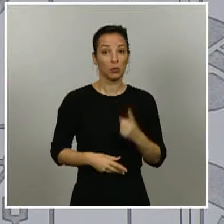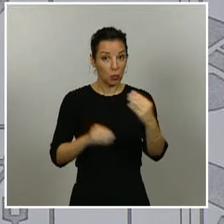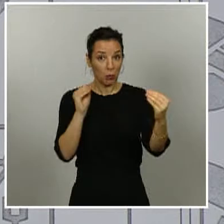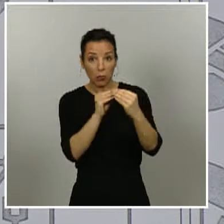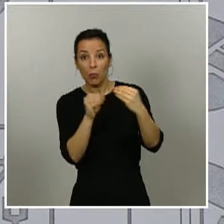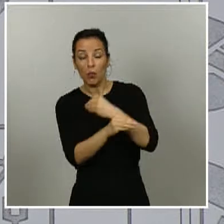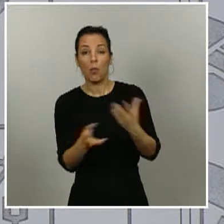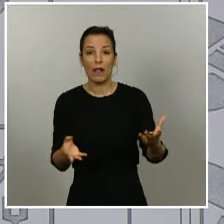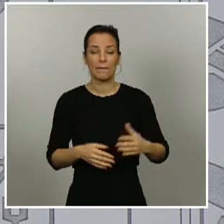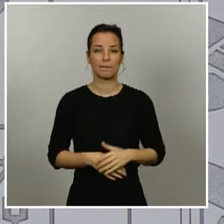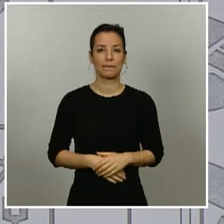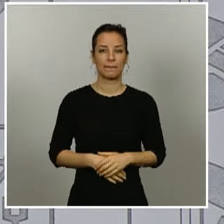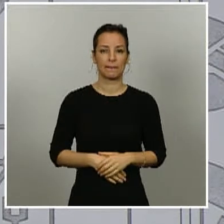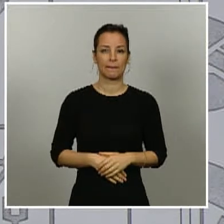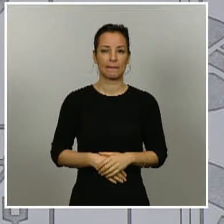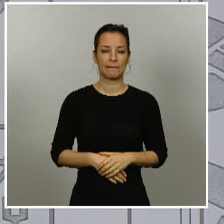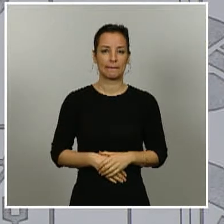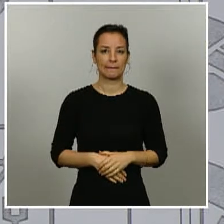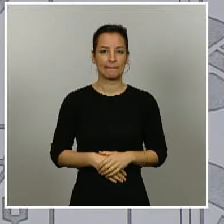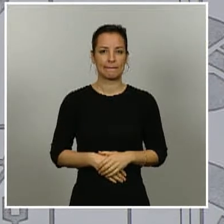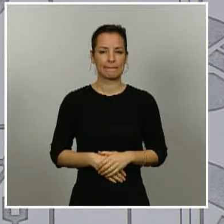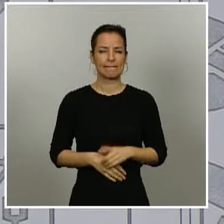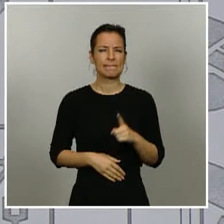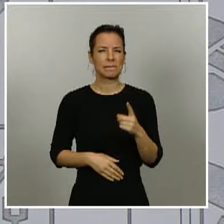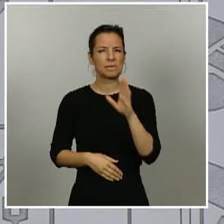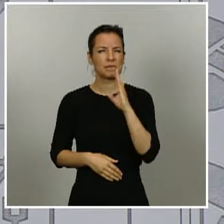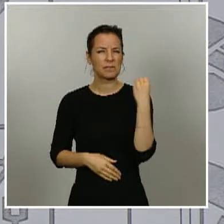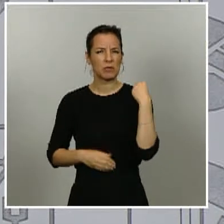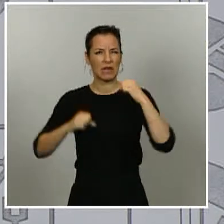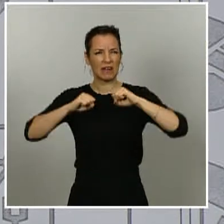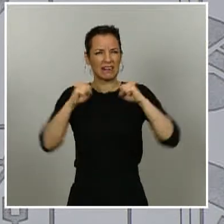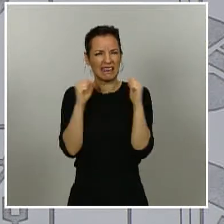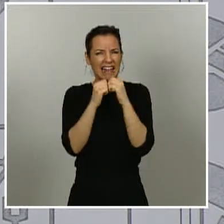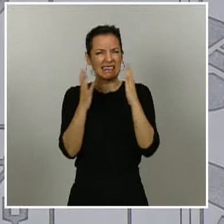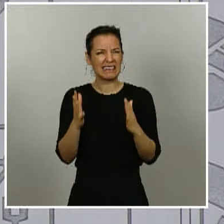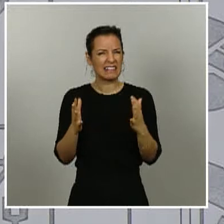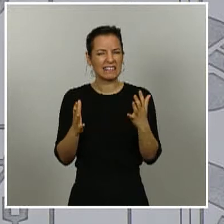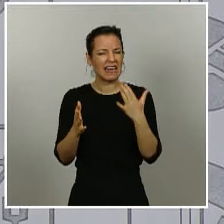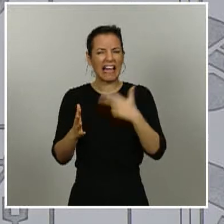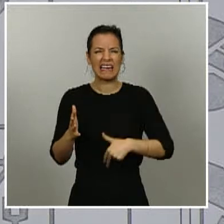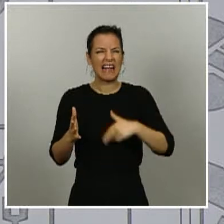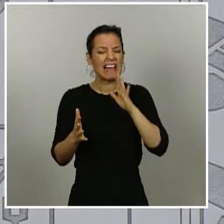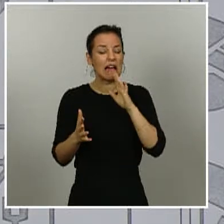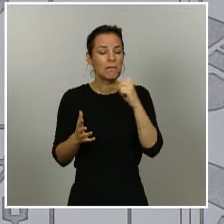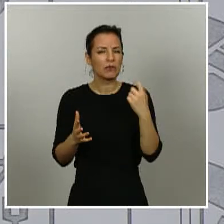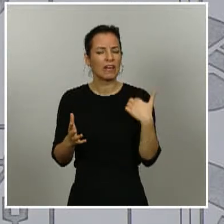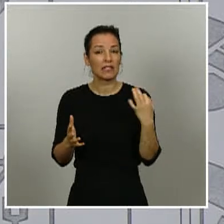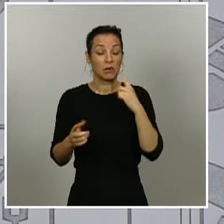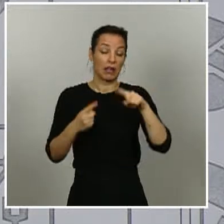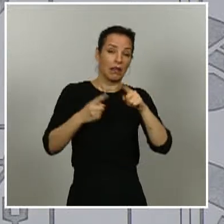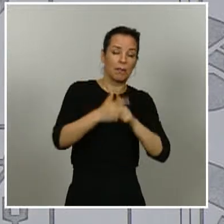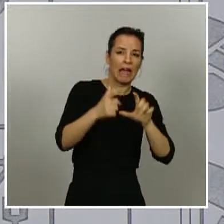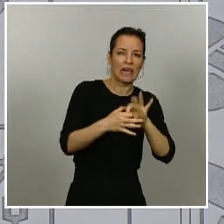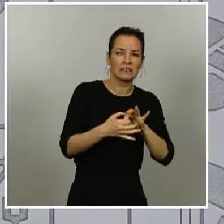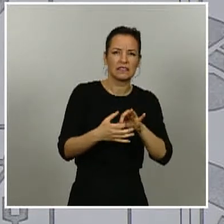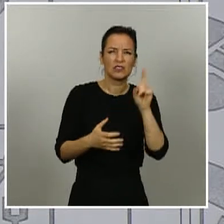generales, no sé muy bien a qué se refiere, si se refiere a los viajeros, como el resto de la pregunta estaba relacionada con viajes, si se refiere a los